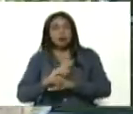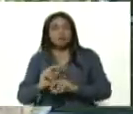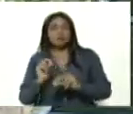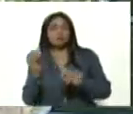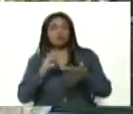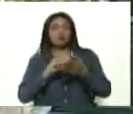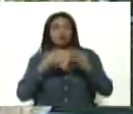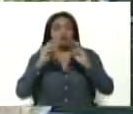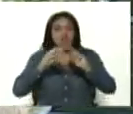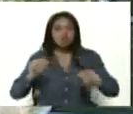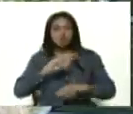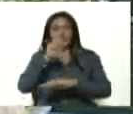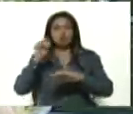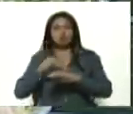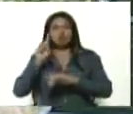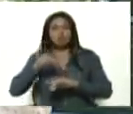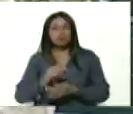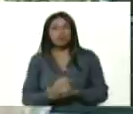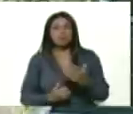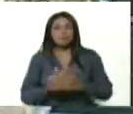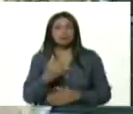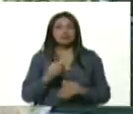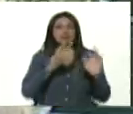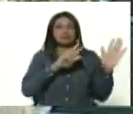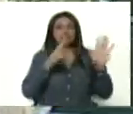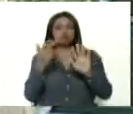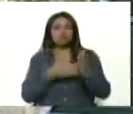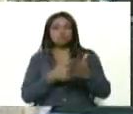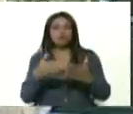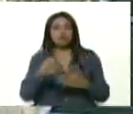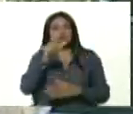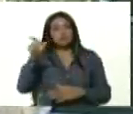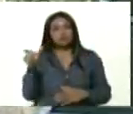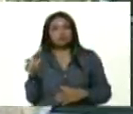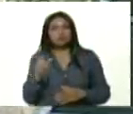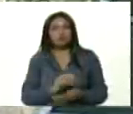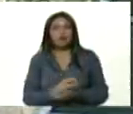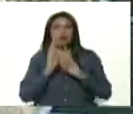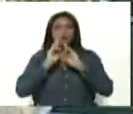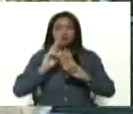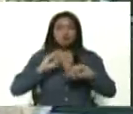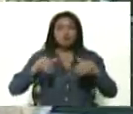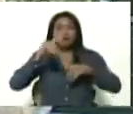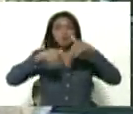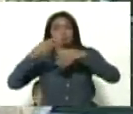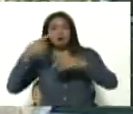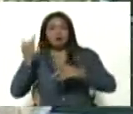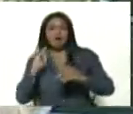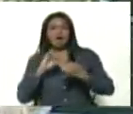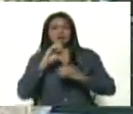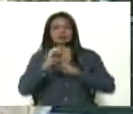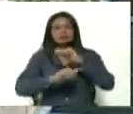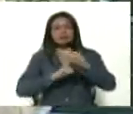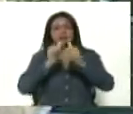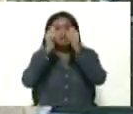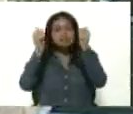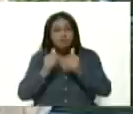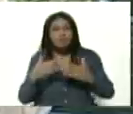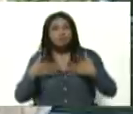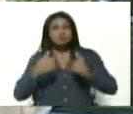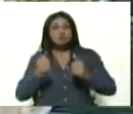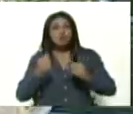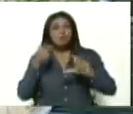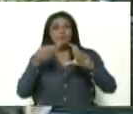aplicado en todo el territorio nacional. Más de 18 millones de personas han respondido a la encuesta de Sistema de Salud Patria